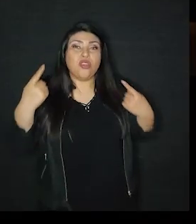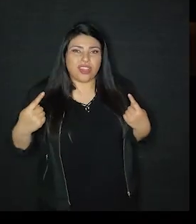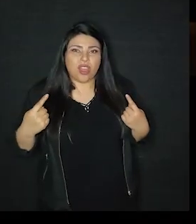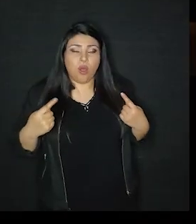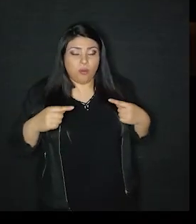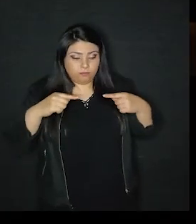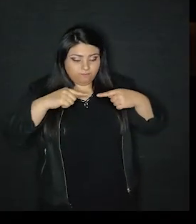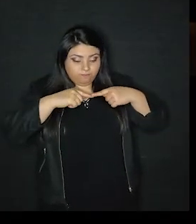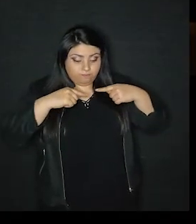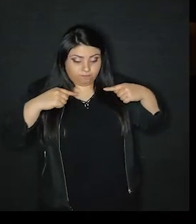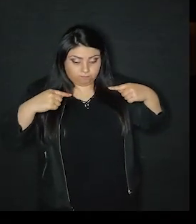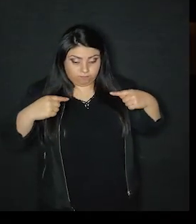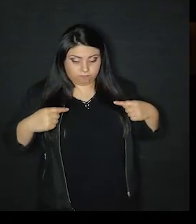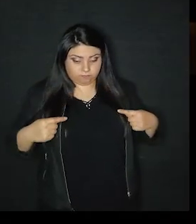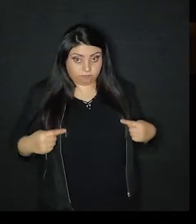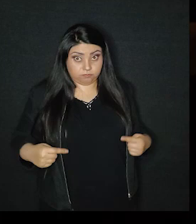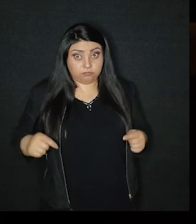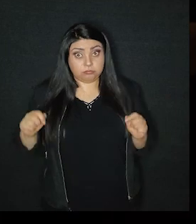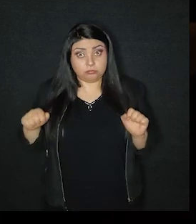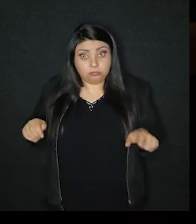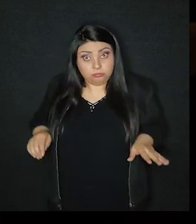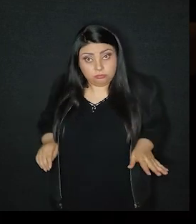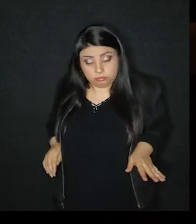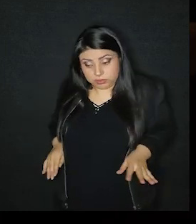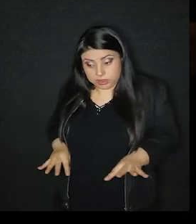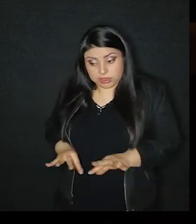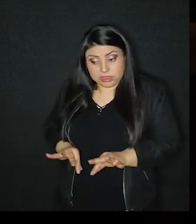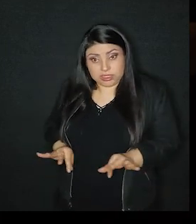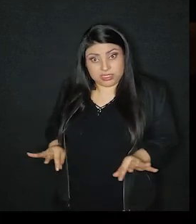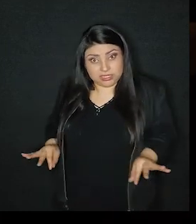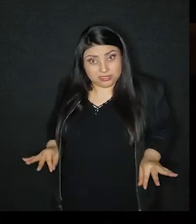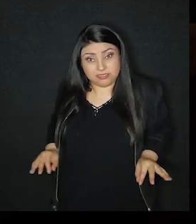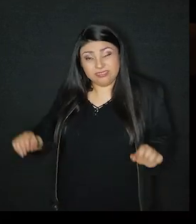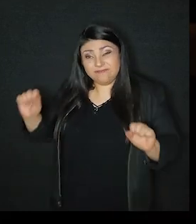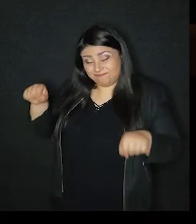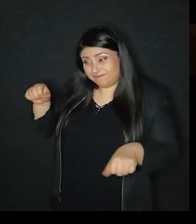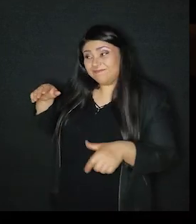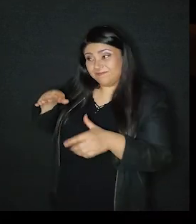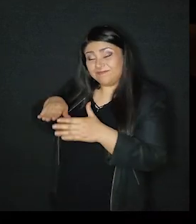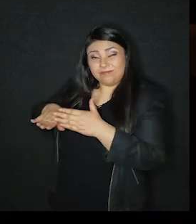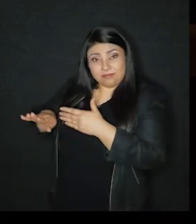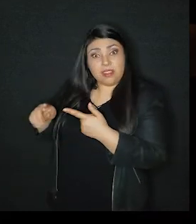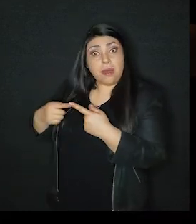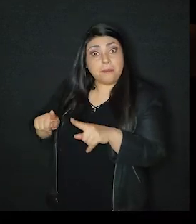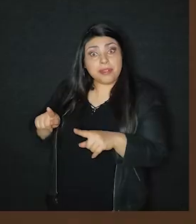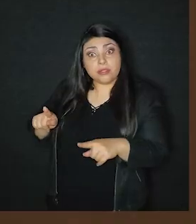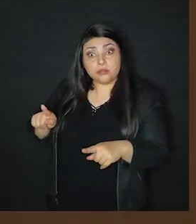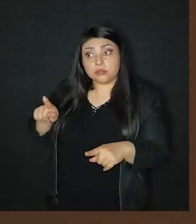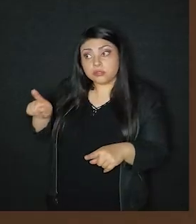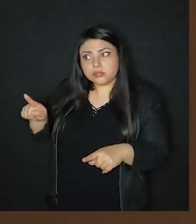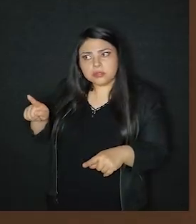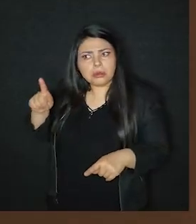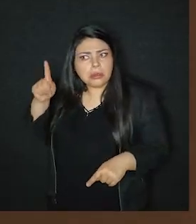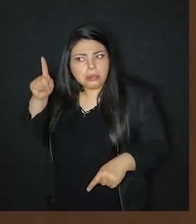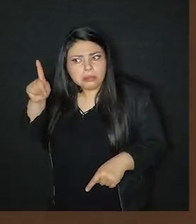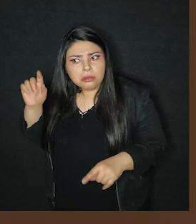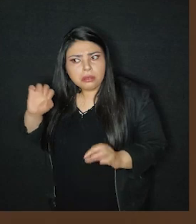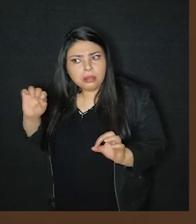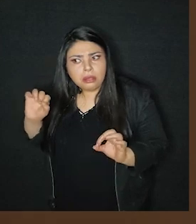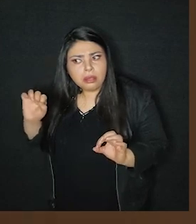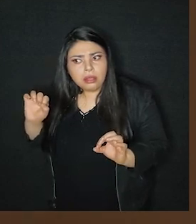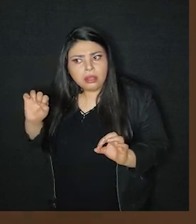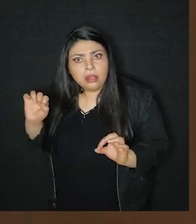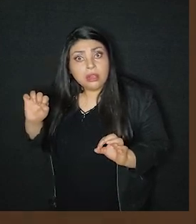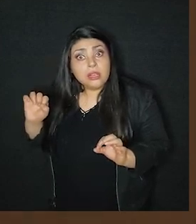que estaban afuera podían luchar cuando las campanitas se dejaban de mover Y si dejaban de mover es porque iscamic murió el